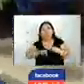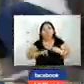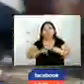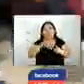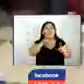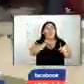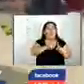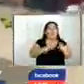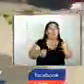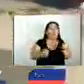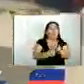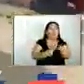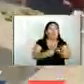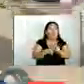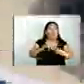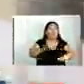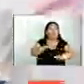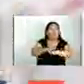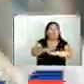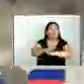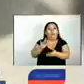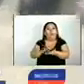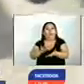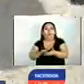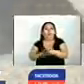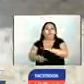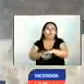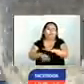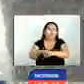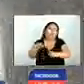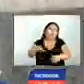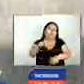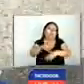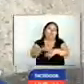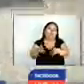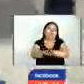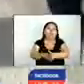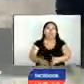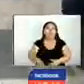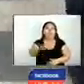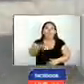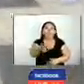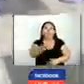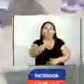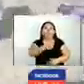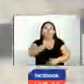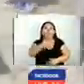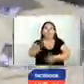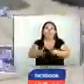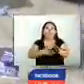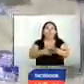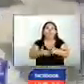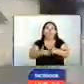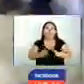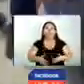clave para el narcotráfico, y de un candidato a la Asamblea. Así arrancamos esta emisión de Noticiero Hechos